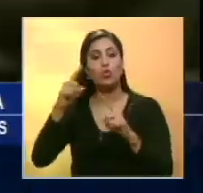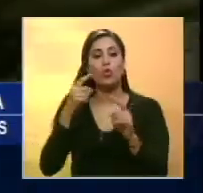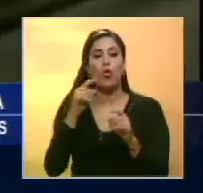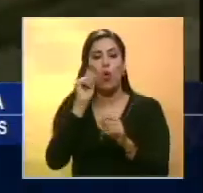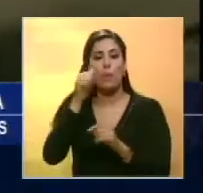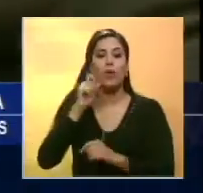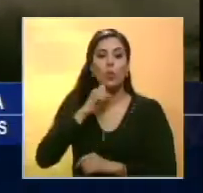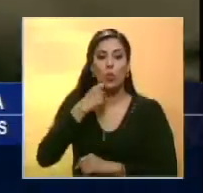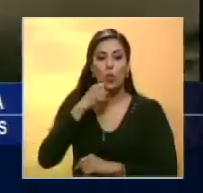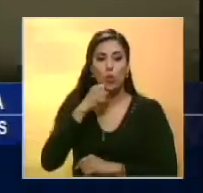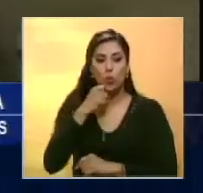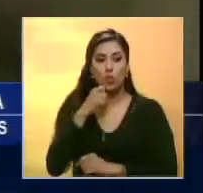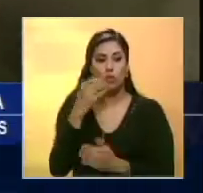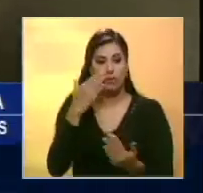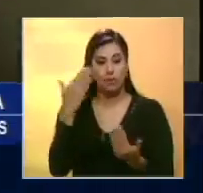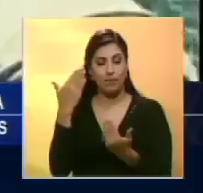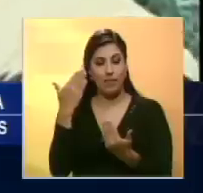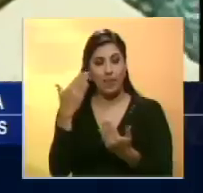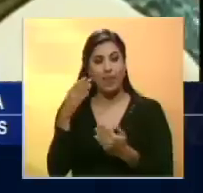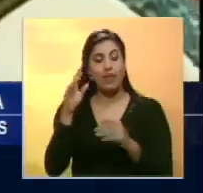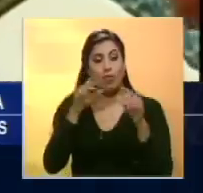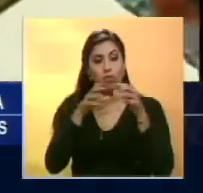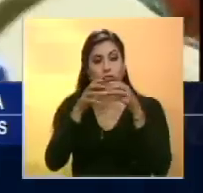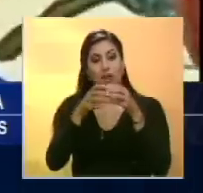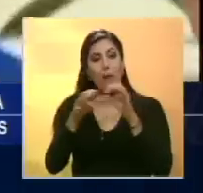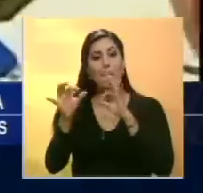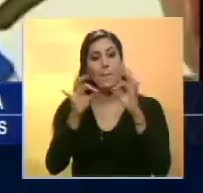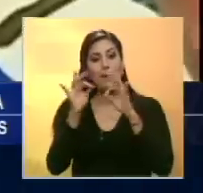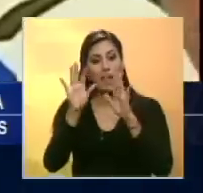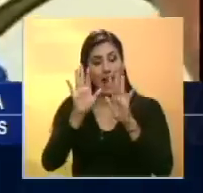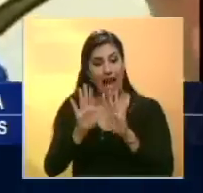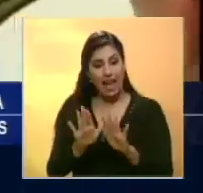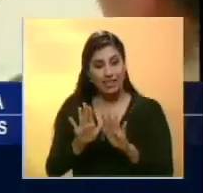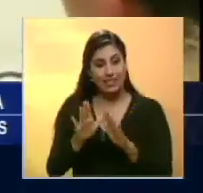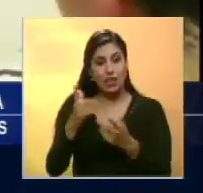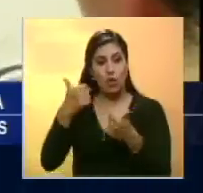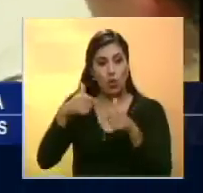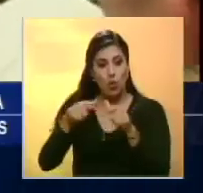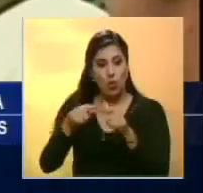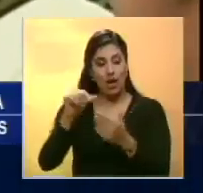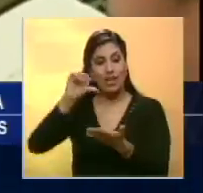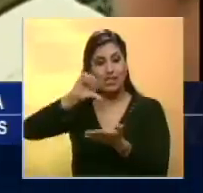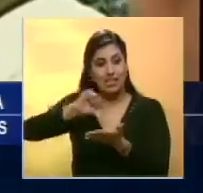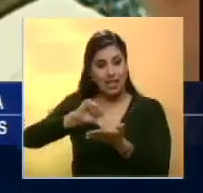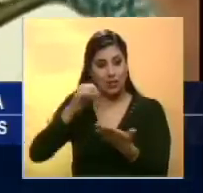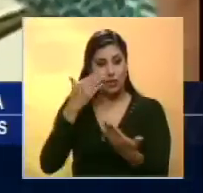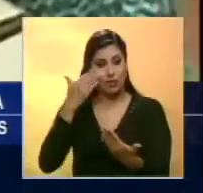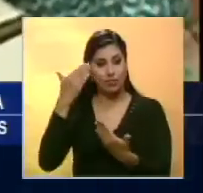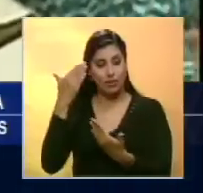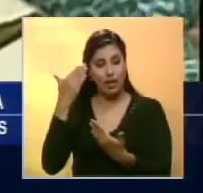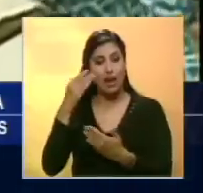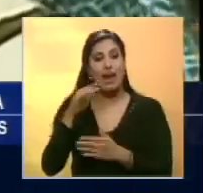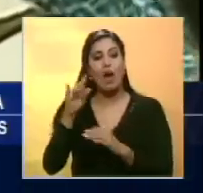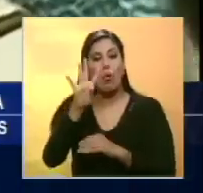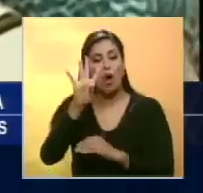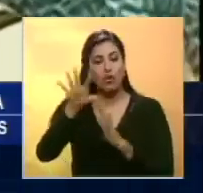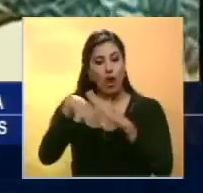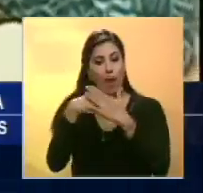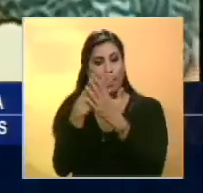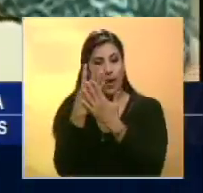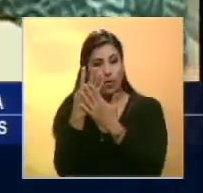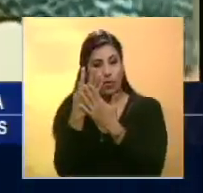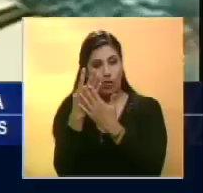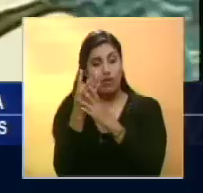Sergei Volkov, Kornienko y Kelly aterrizaron tal como estaba previsto en las estepas del centro de Kazajistán a las 4 de la